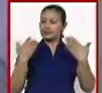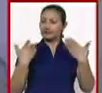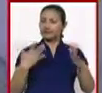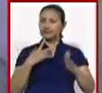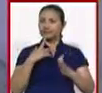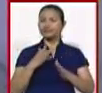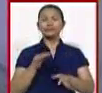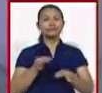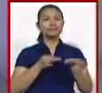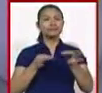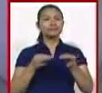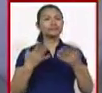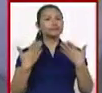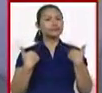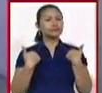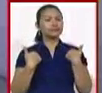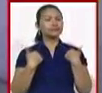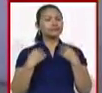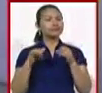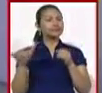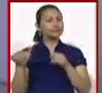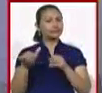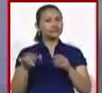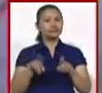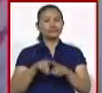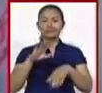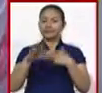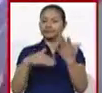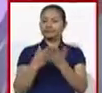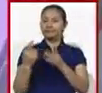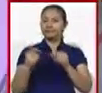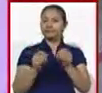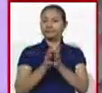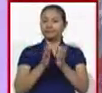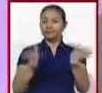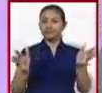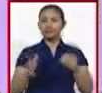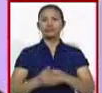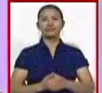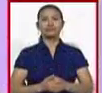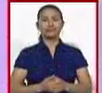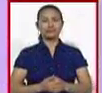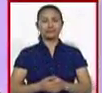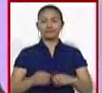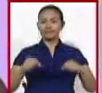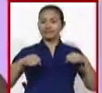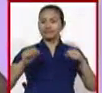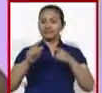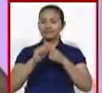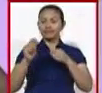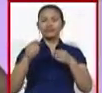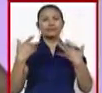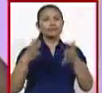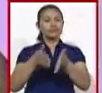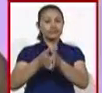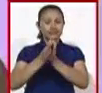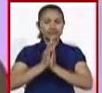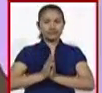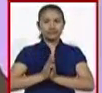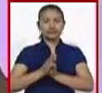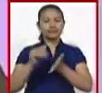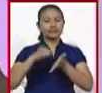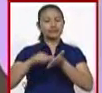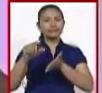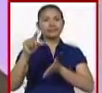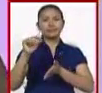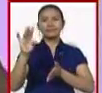es, estamos haciendo el mismo tratamiento que se hace con todo el transporte público, con los mototaxistas que han solicitado